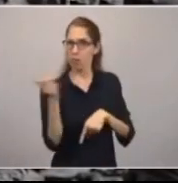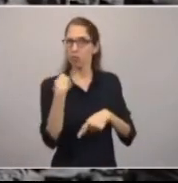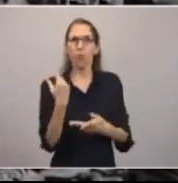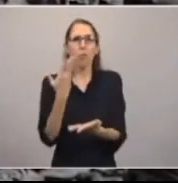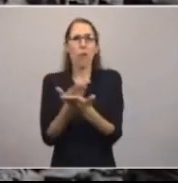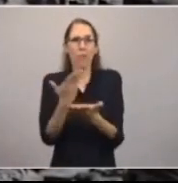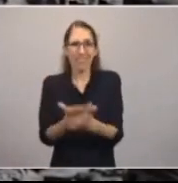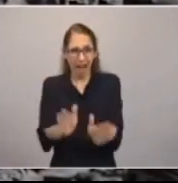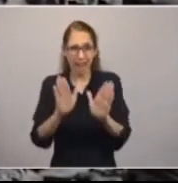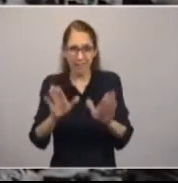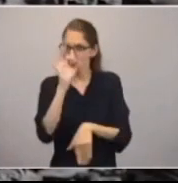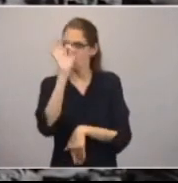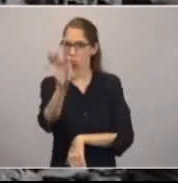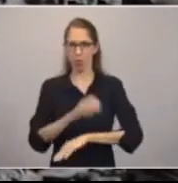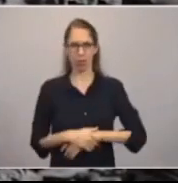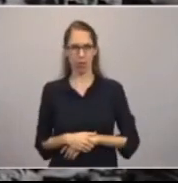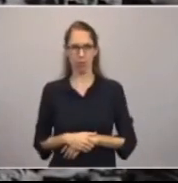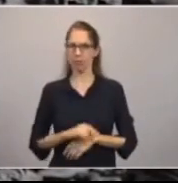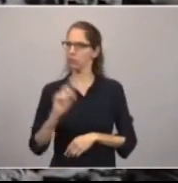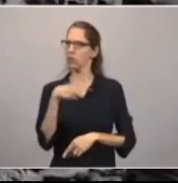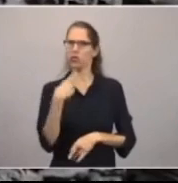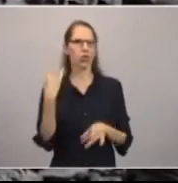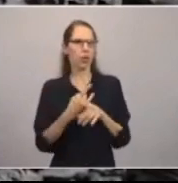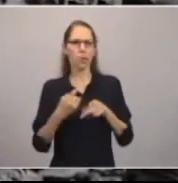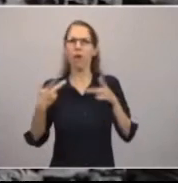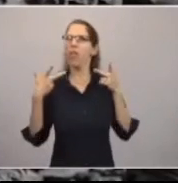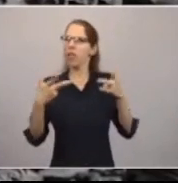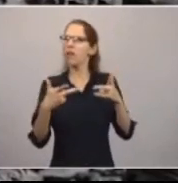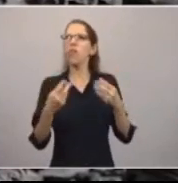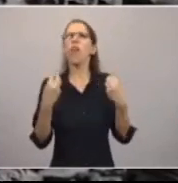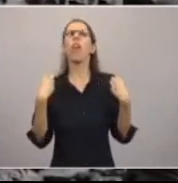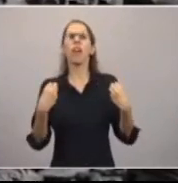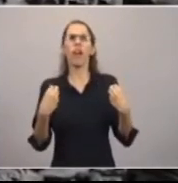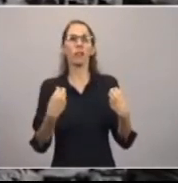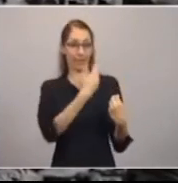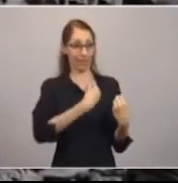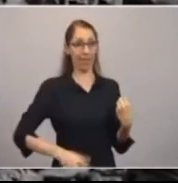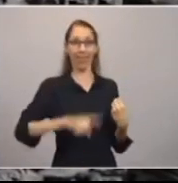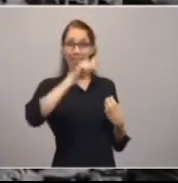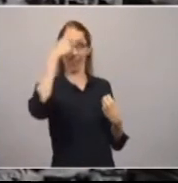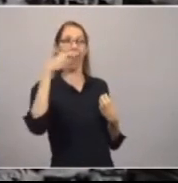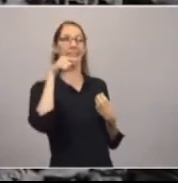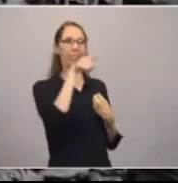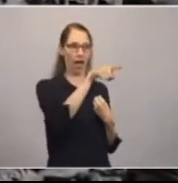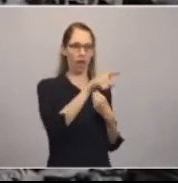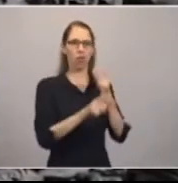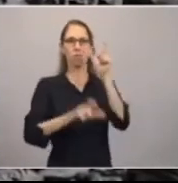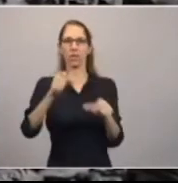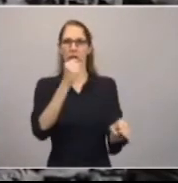Siempre dijimos lo mismo. Estado, trabajadores y empresas para generar desarrollo nacional.